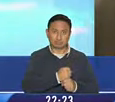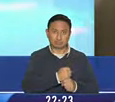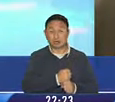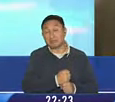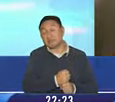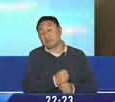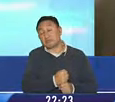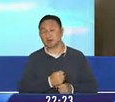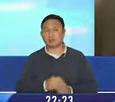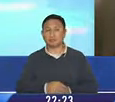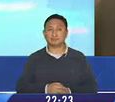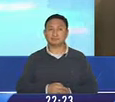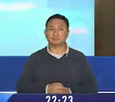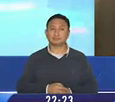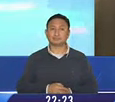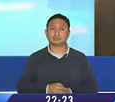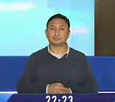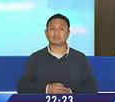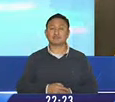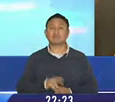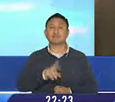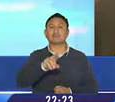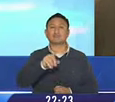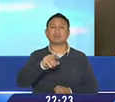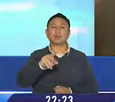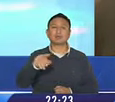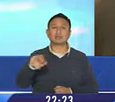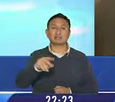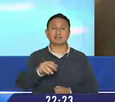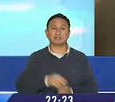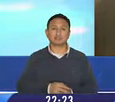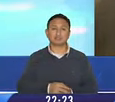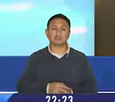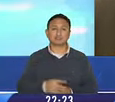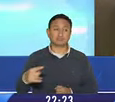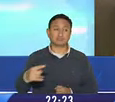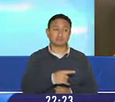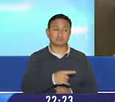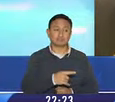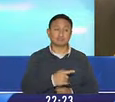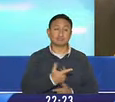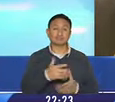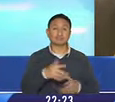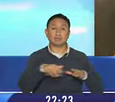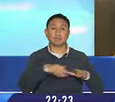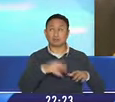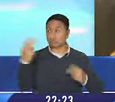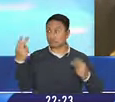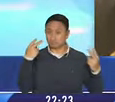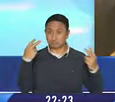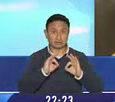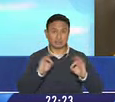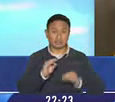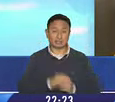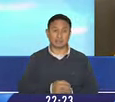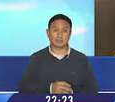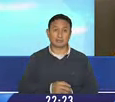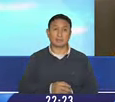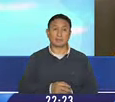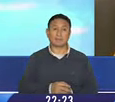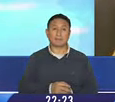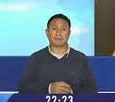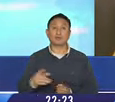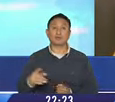encontraba trabajando, eran días sumamente puntuales y en actividades donde él no le exigían que